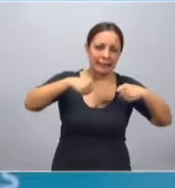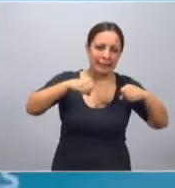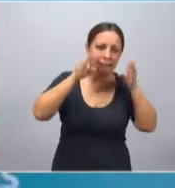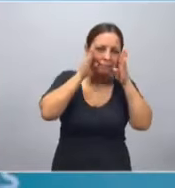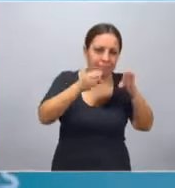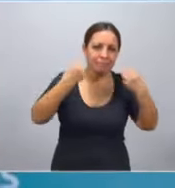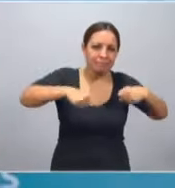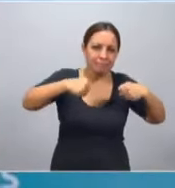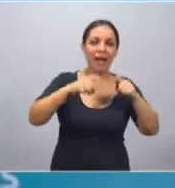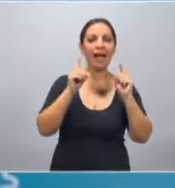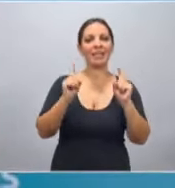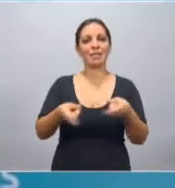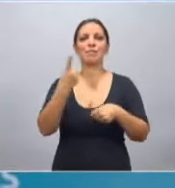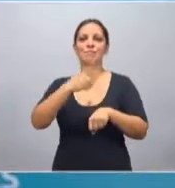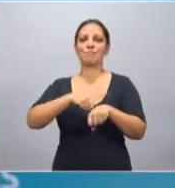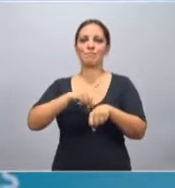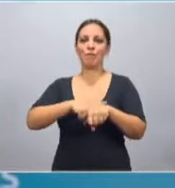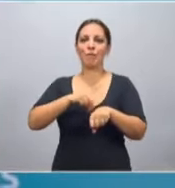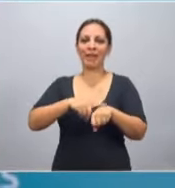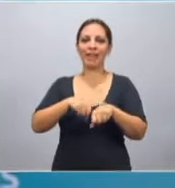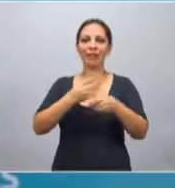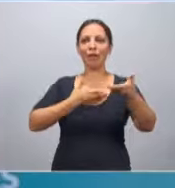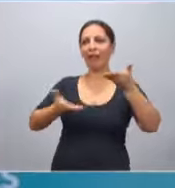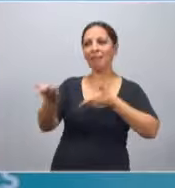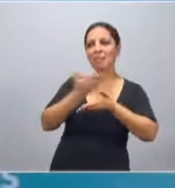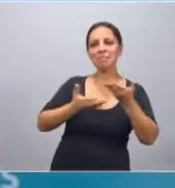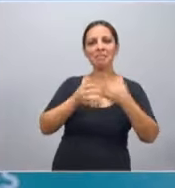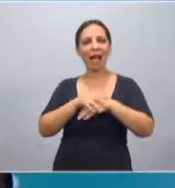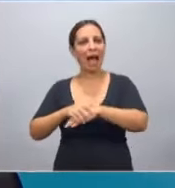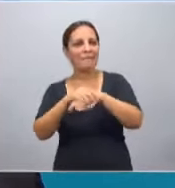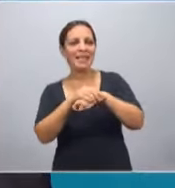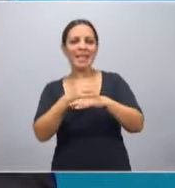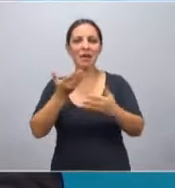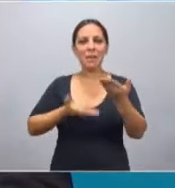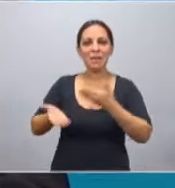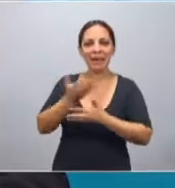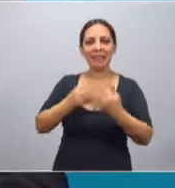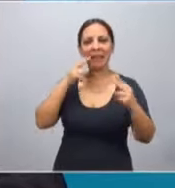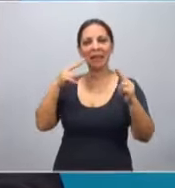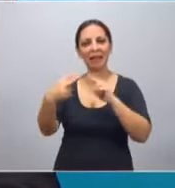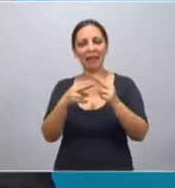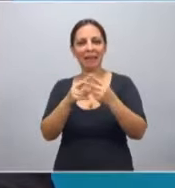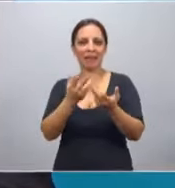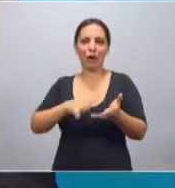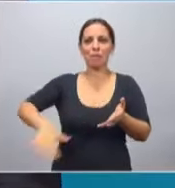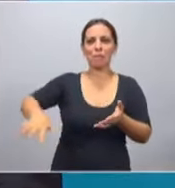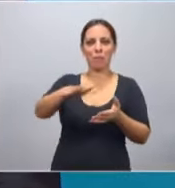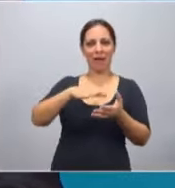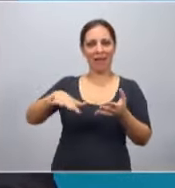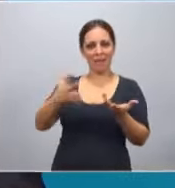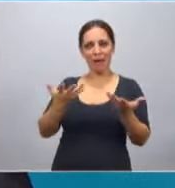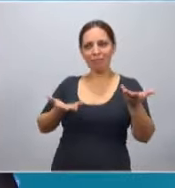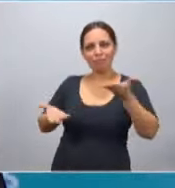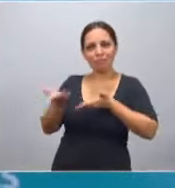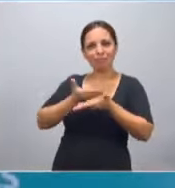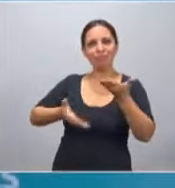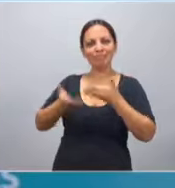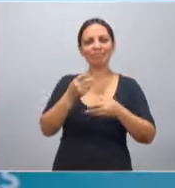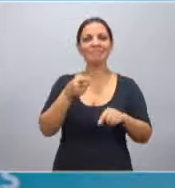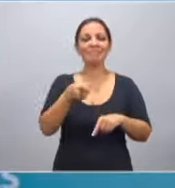que además es un momento momento de camaradería de compartir con con todo el pueblo es un momento de